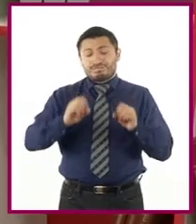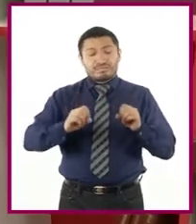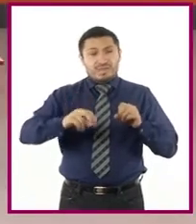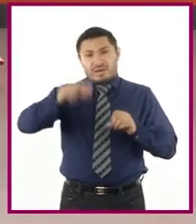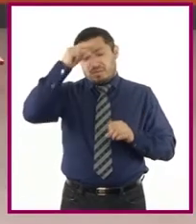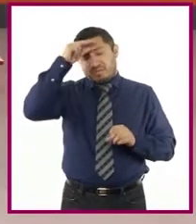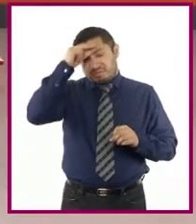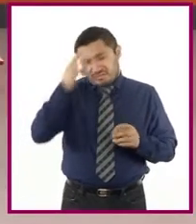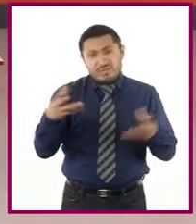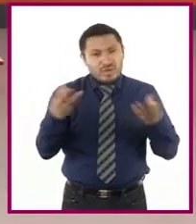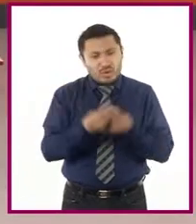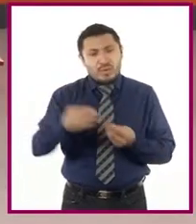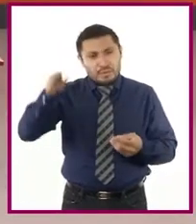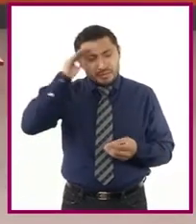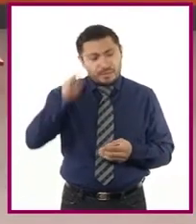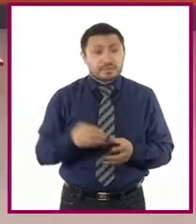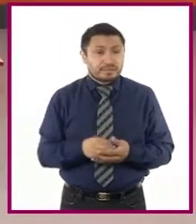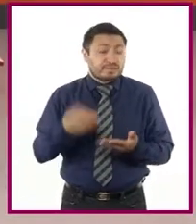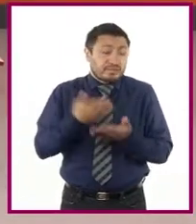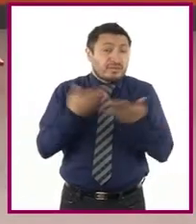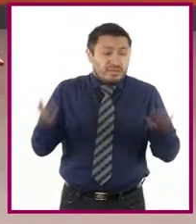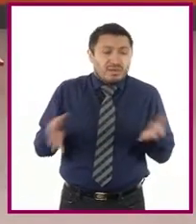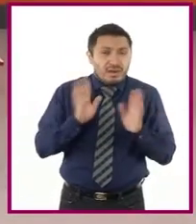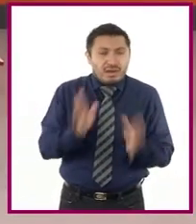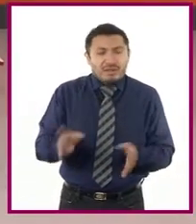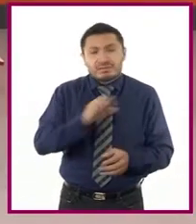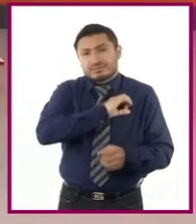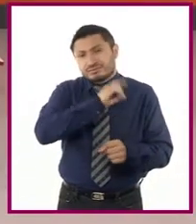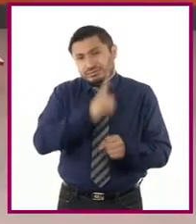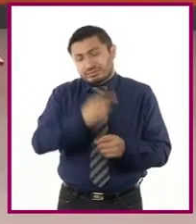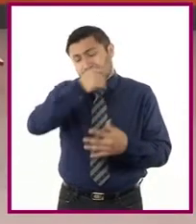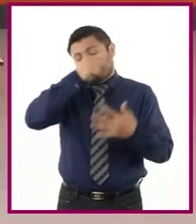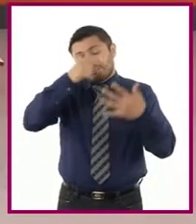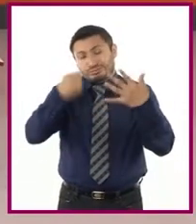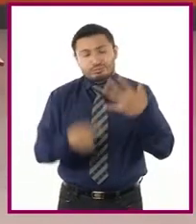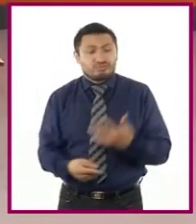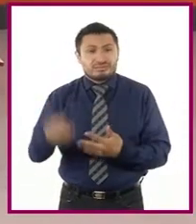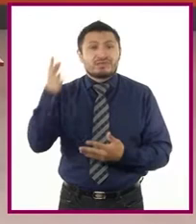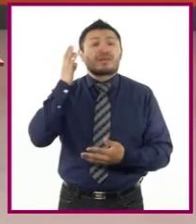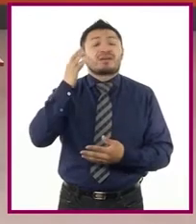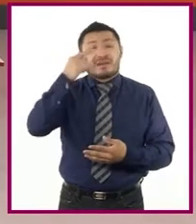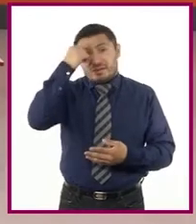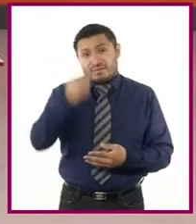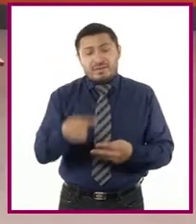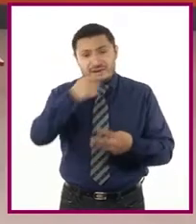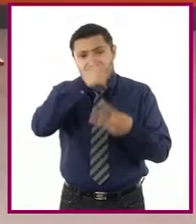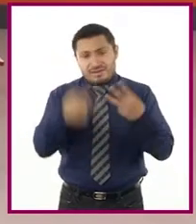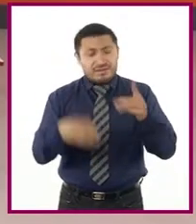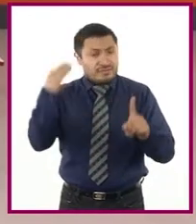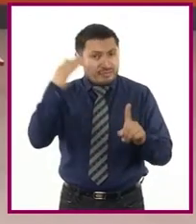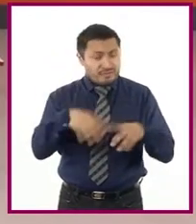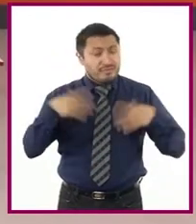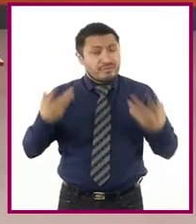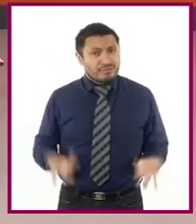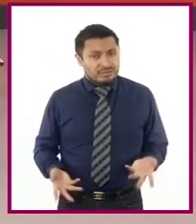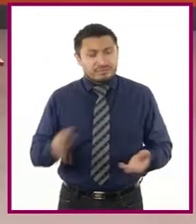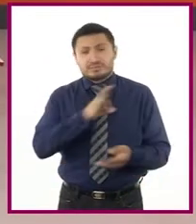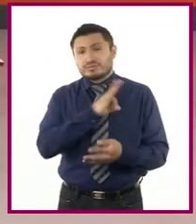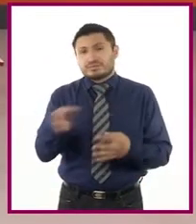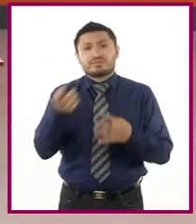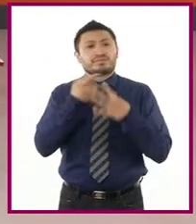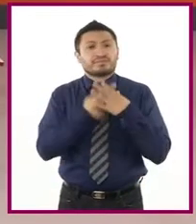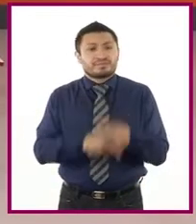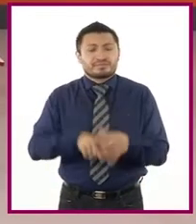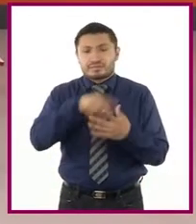juntas. Así que, ahora que ya tenemos alternativas para enfrentar los tres desafíos, podemos comenzar